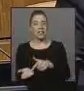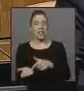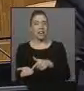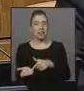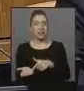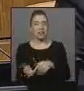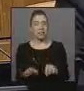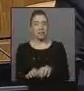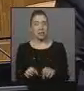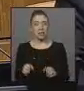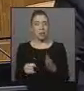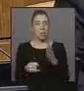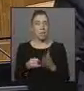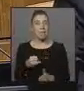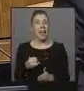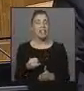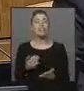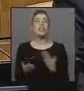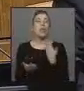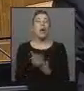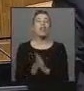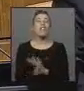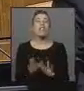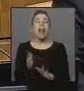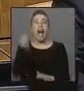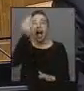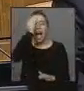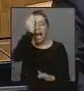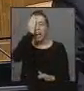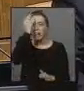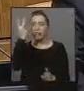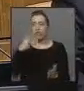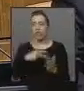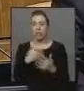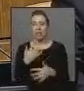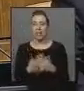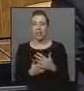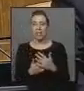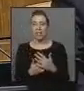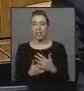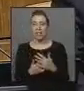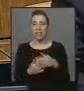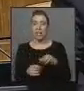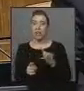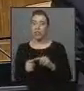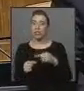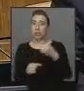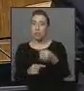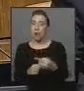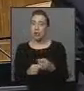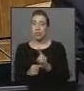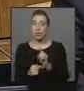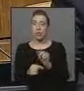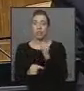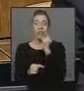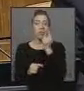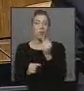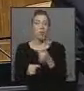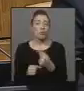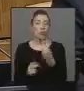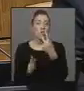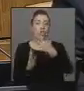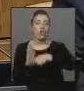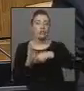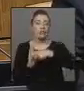convenio. El plazo vence en agosto del 2015, y eso no es el próximo siglo, eso es en dos